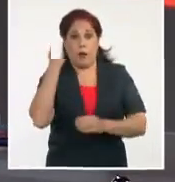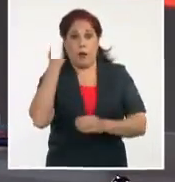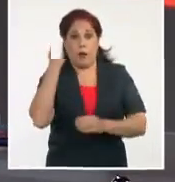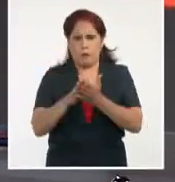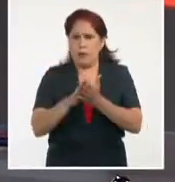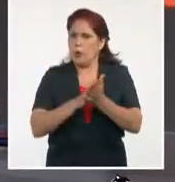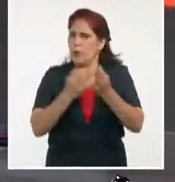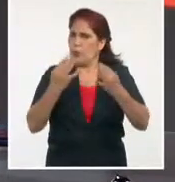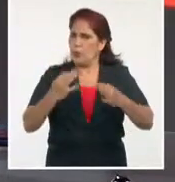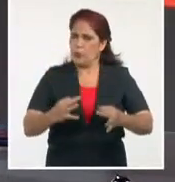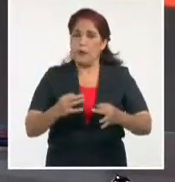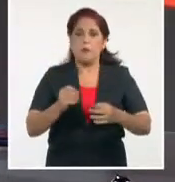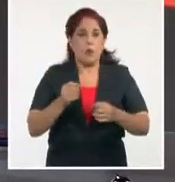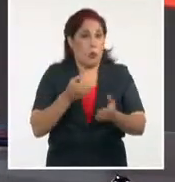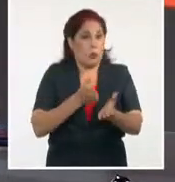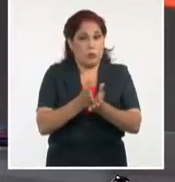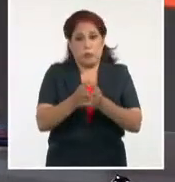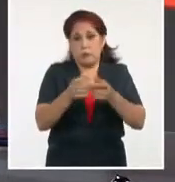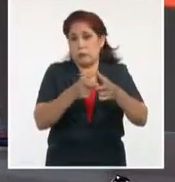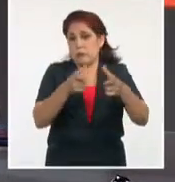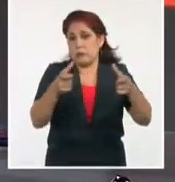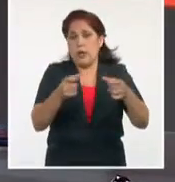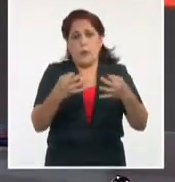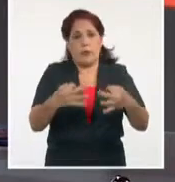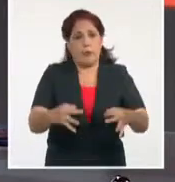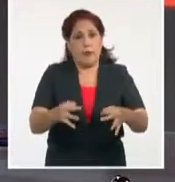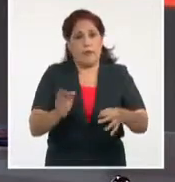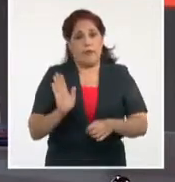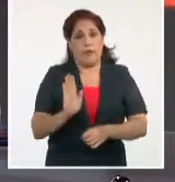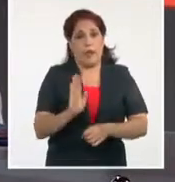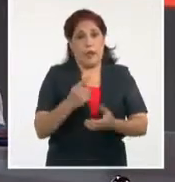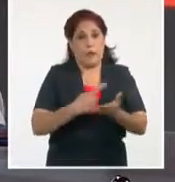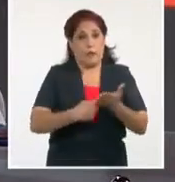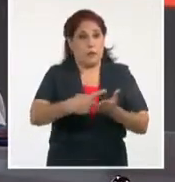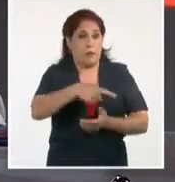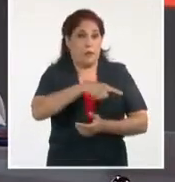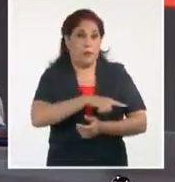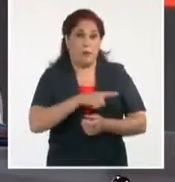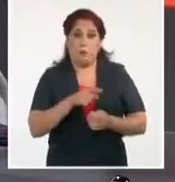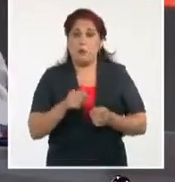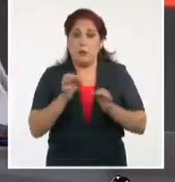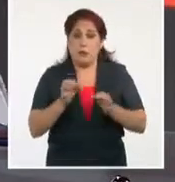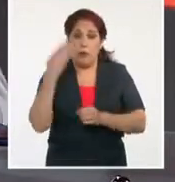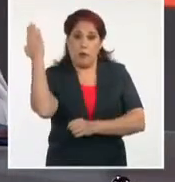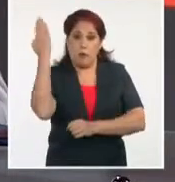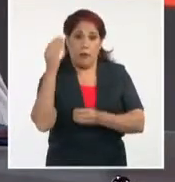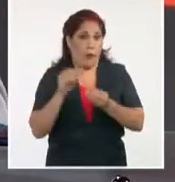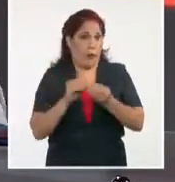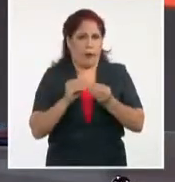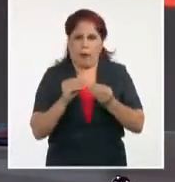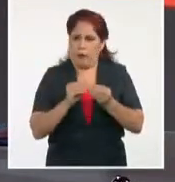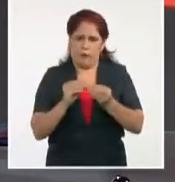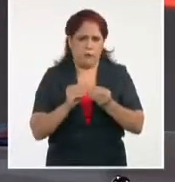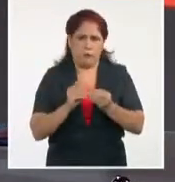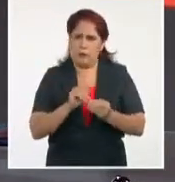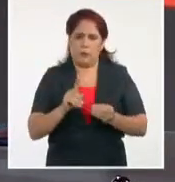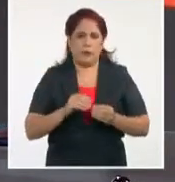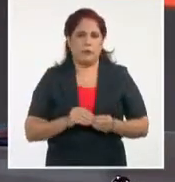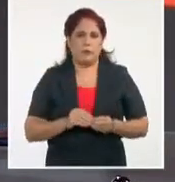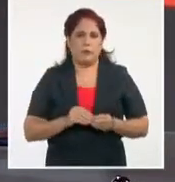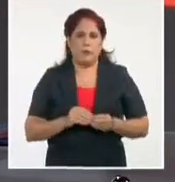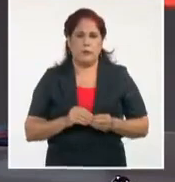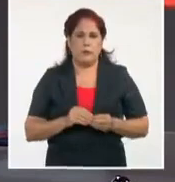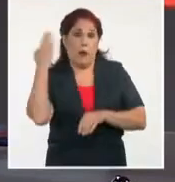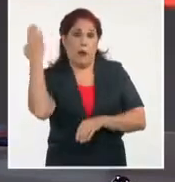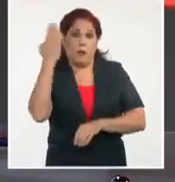que tenemos de la transmisión de la COVID no está determinada específicamente. No podemos decir que fue consecuencia de la